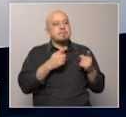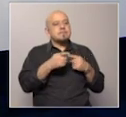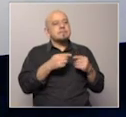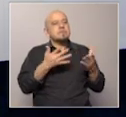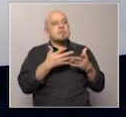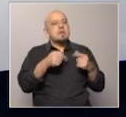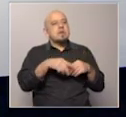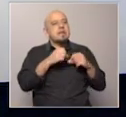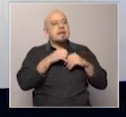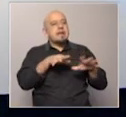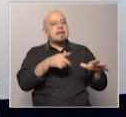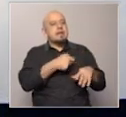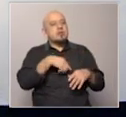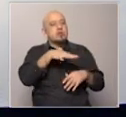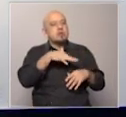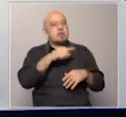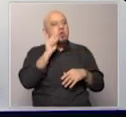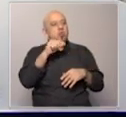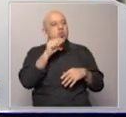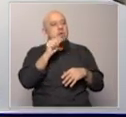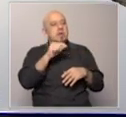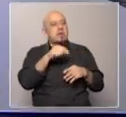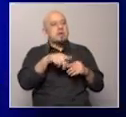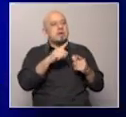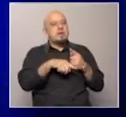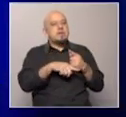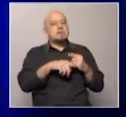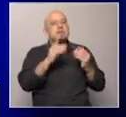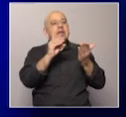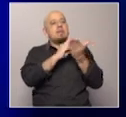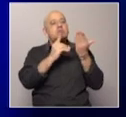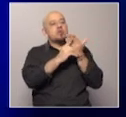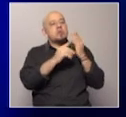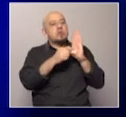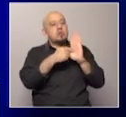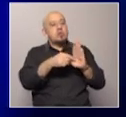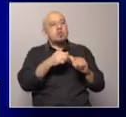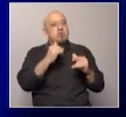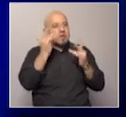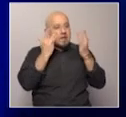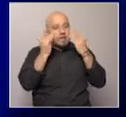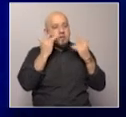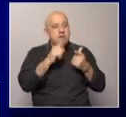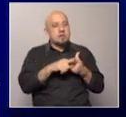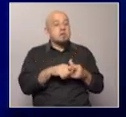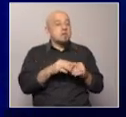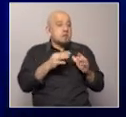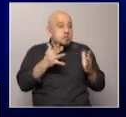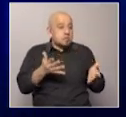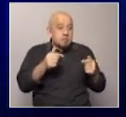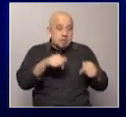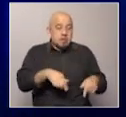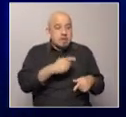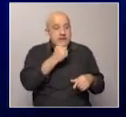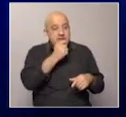tiempo son las redes sociales en la cuenta de twitter de yerra intendente el proyecto artístico que tiene ese nombre y que de alguna manera motiva esta